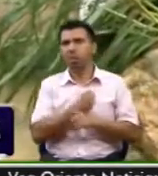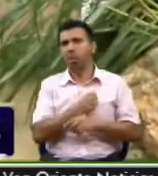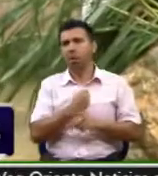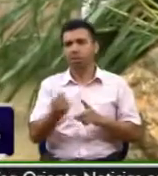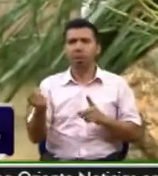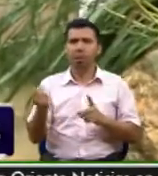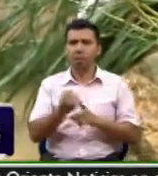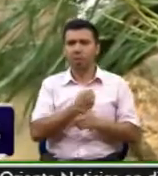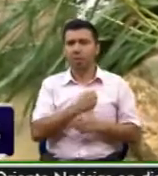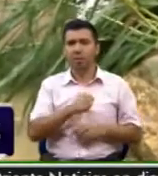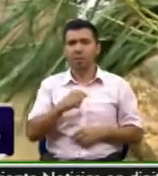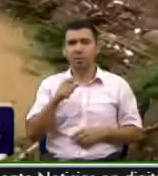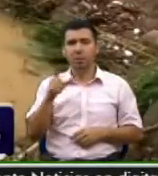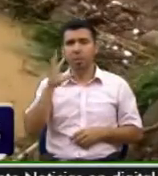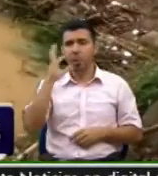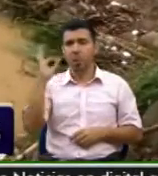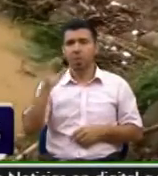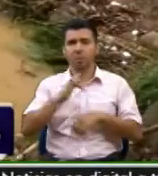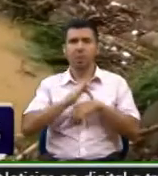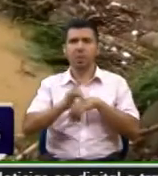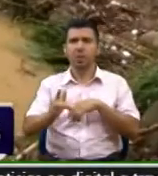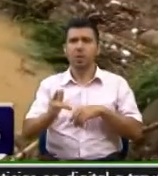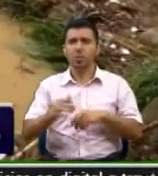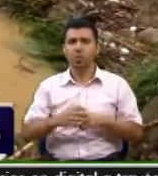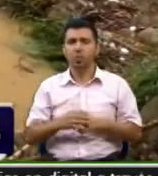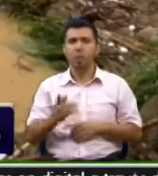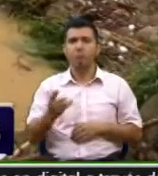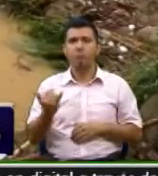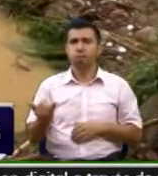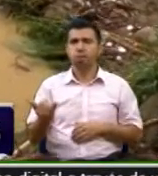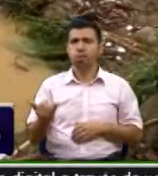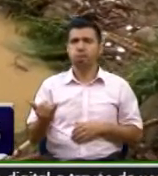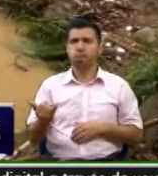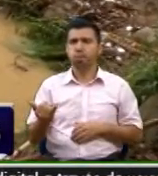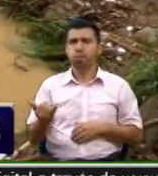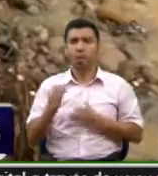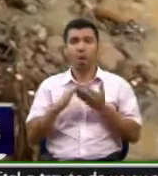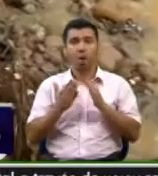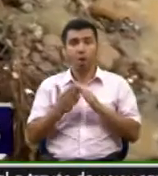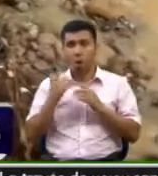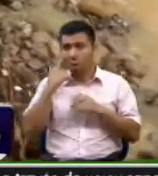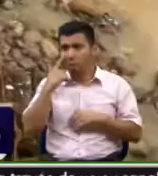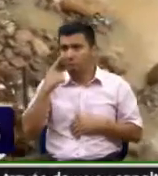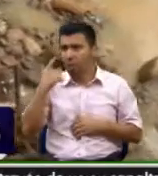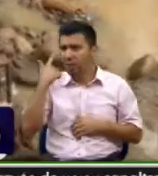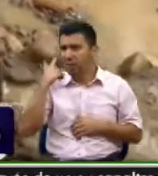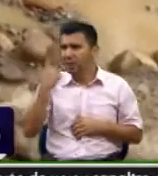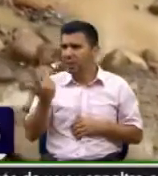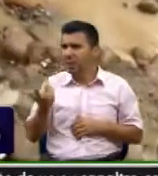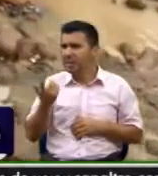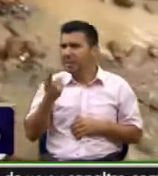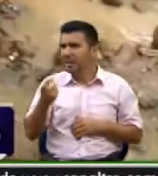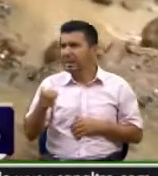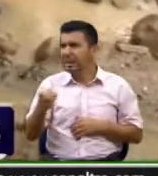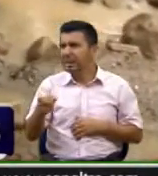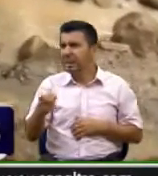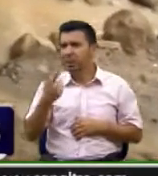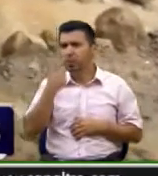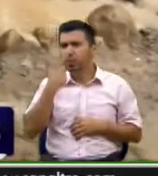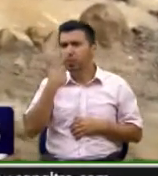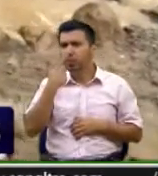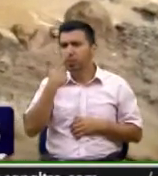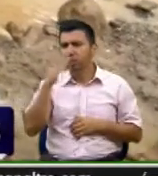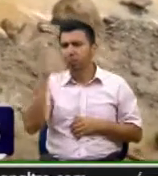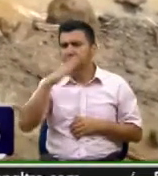en que las autoridades llegaron hasta el lugar. Gracias al llamado de la comunidad, que luego de percibir los olores que expedía el cadáver, decidieron